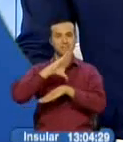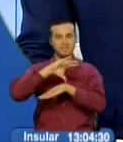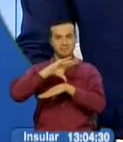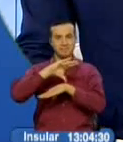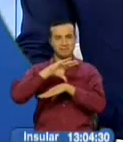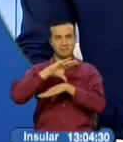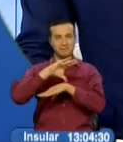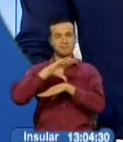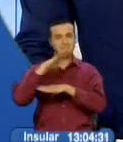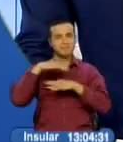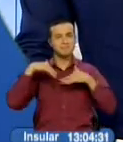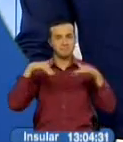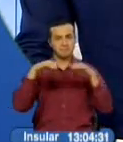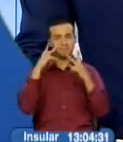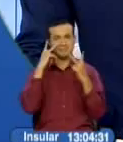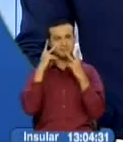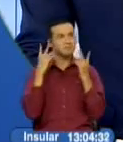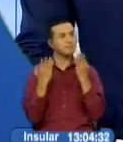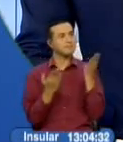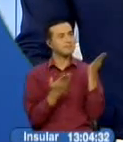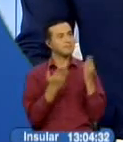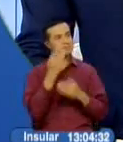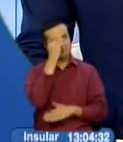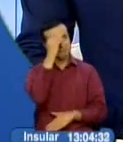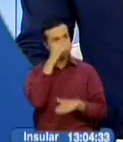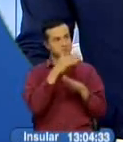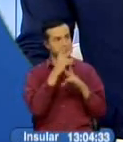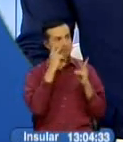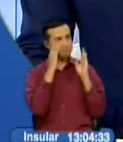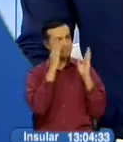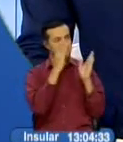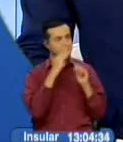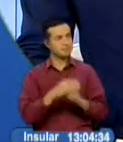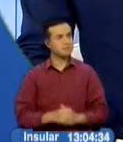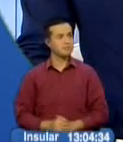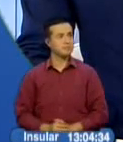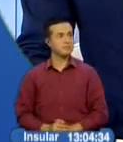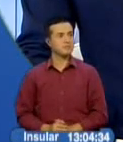Ceballos desde Carón de Led con los detalles. Javier, muy buenas tardes, te escuchamos.